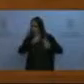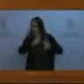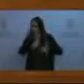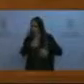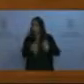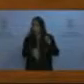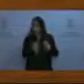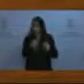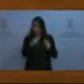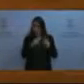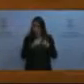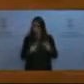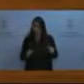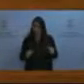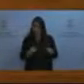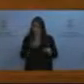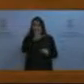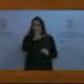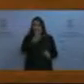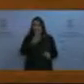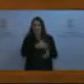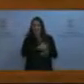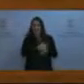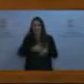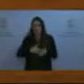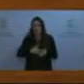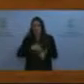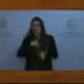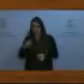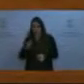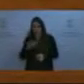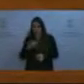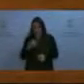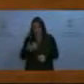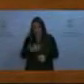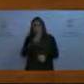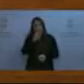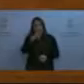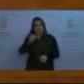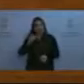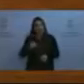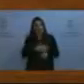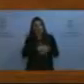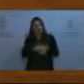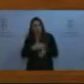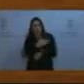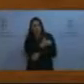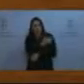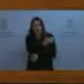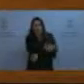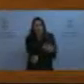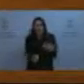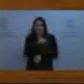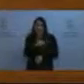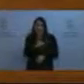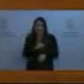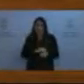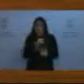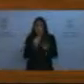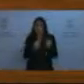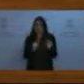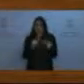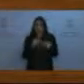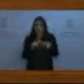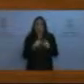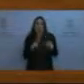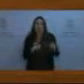asturianos, con más de 50 millones de deuda y con 120 millones en avales. Esto supone para un presupuesto del Principado de Asturias